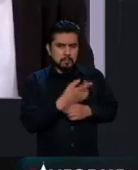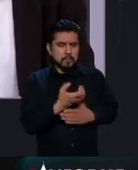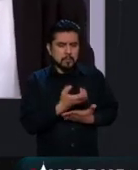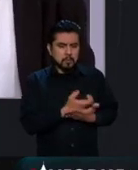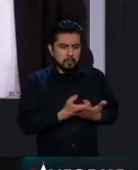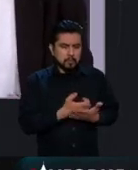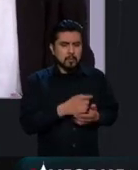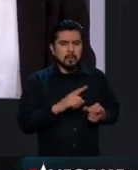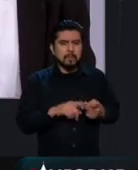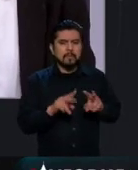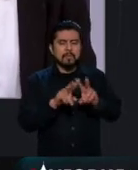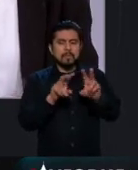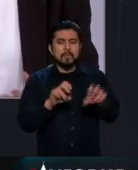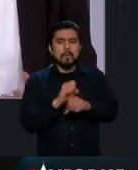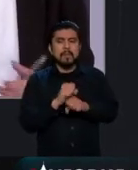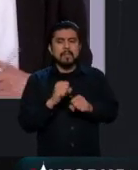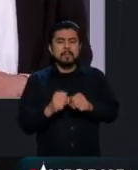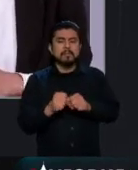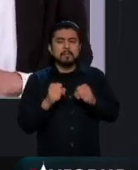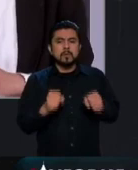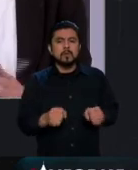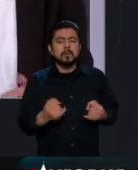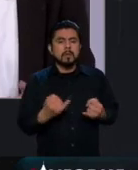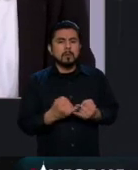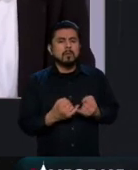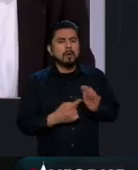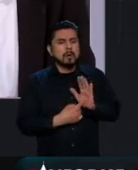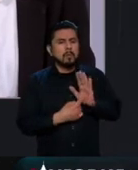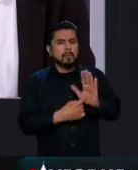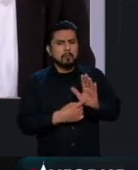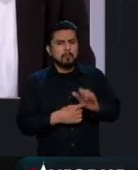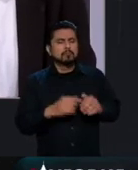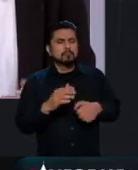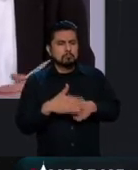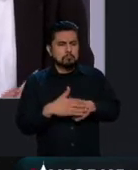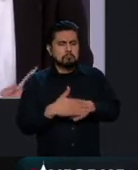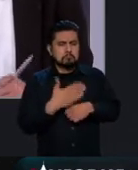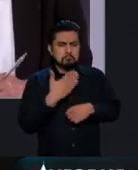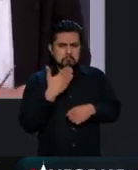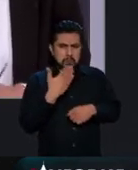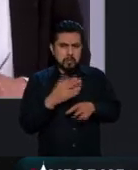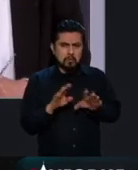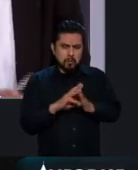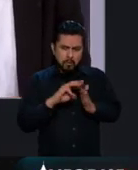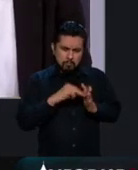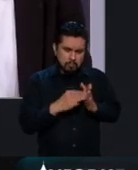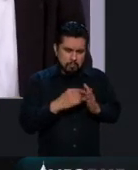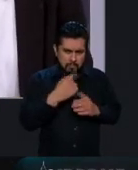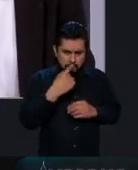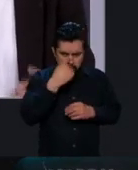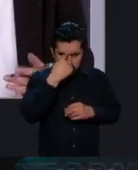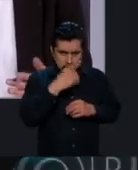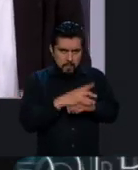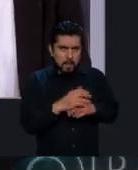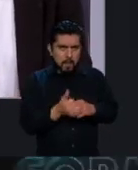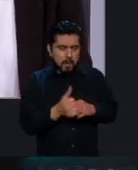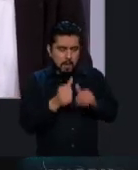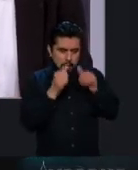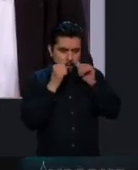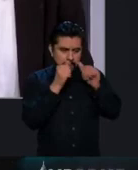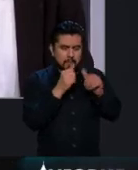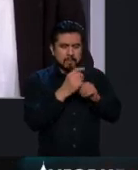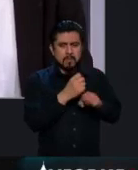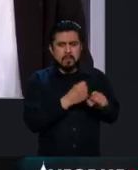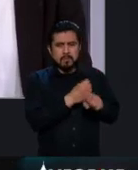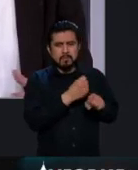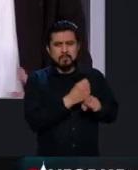de seguridad, con resultados que adelantó refrendan el mantenimiento de la estrategia de atender las causas de la violencia. Y pues ahí aprovecho